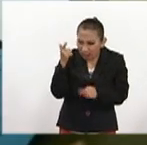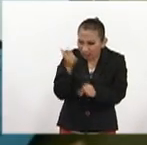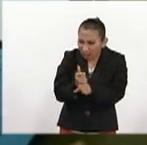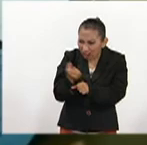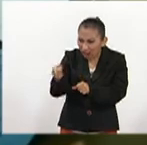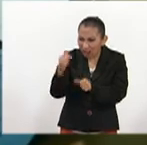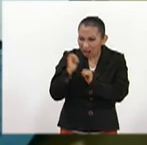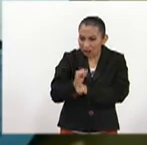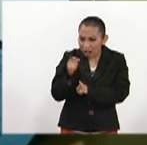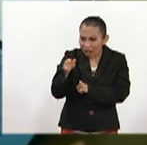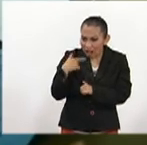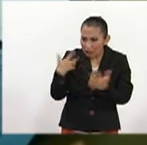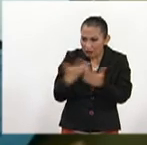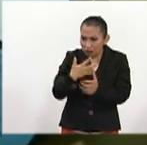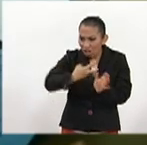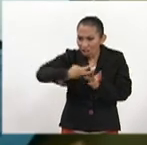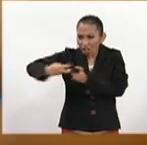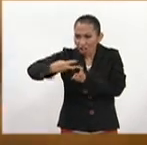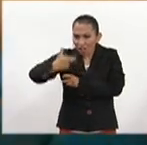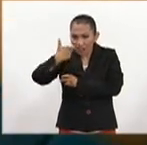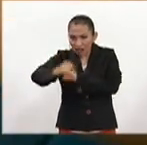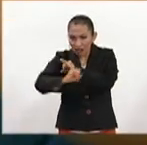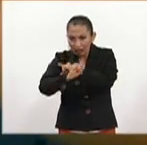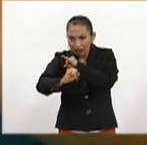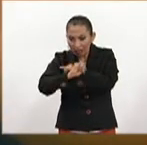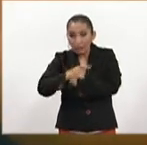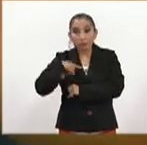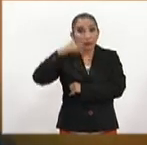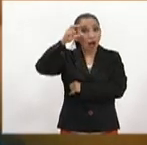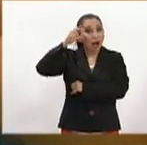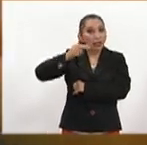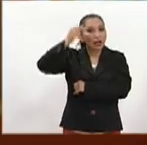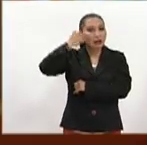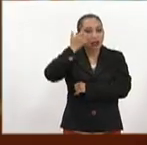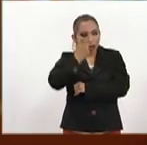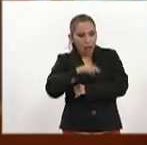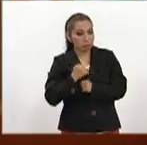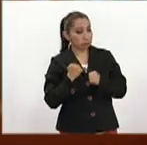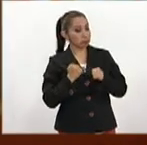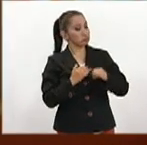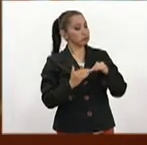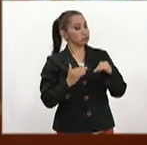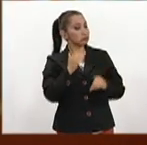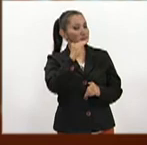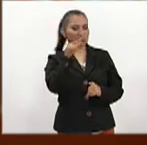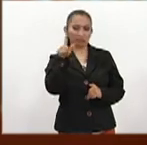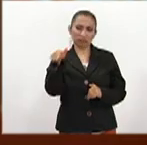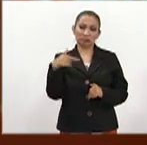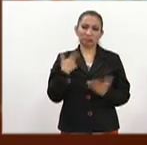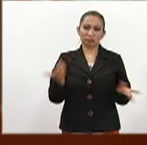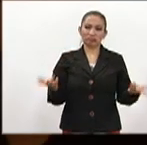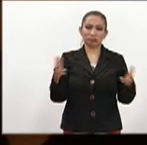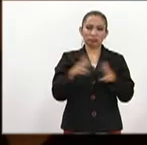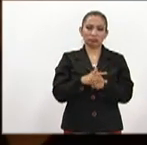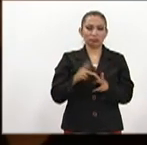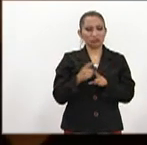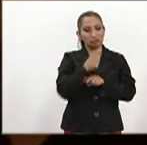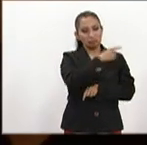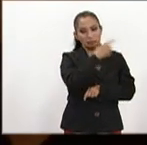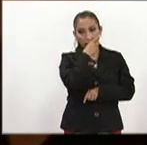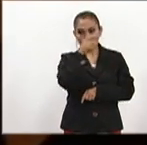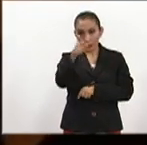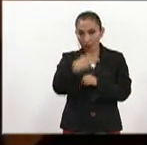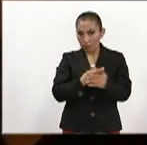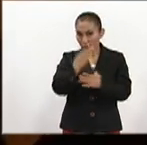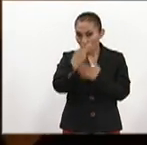las autoridades durante el hackeo. También agregó que Corea del Norte busca mostrar poderío más allá de la amenaza nuclear y dijo que